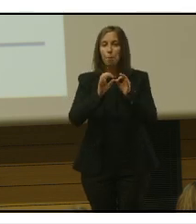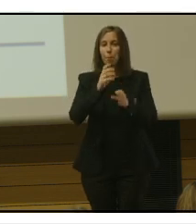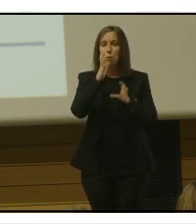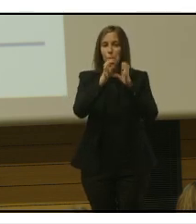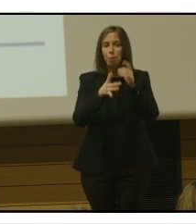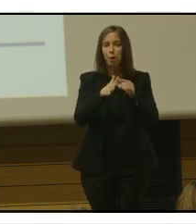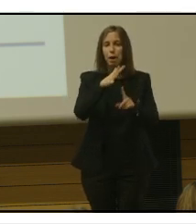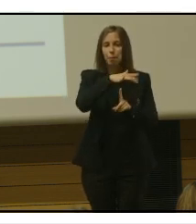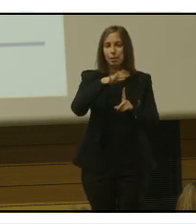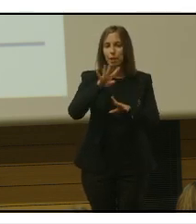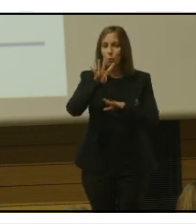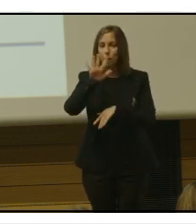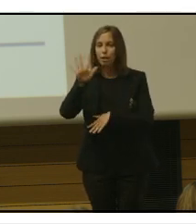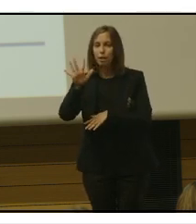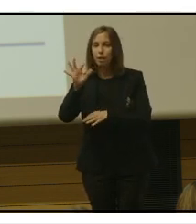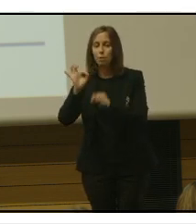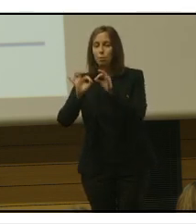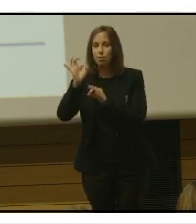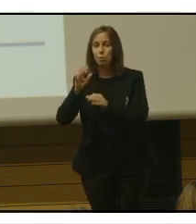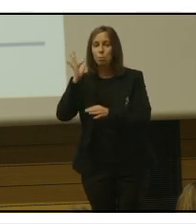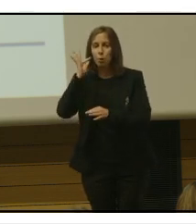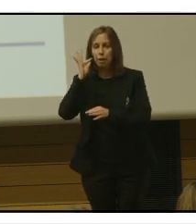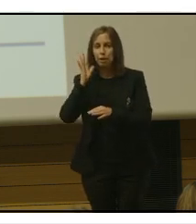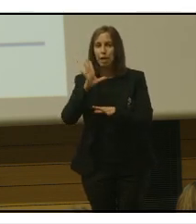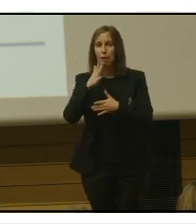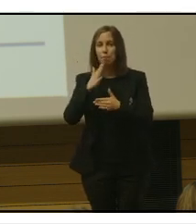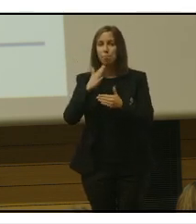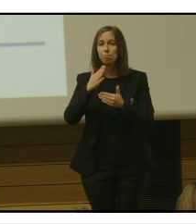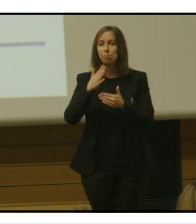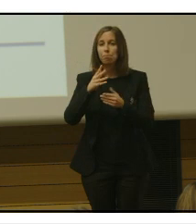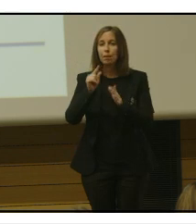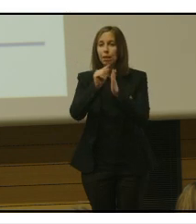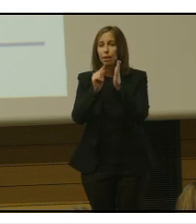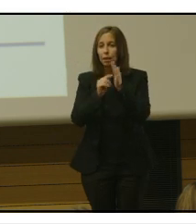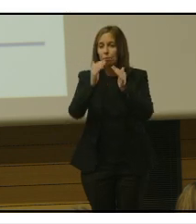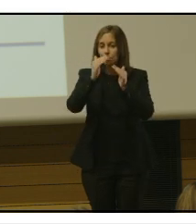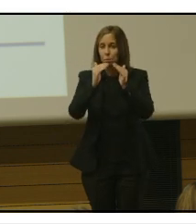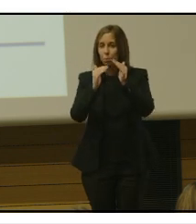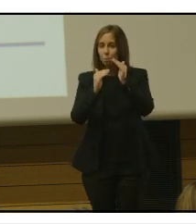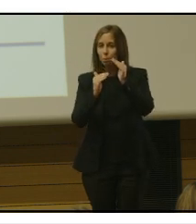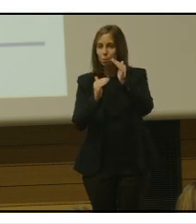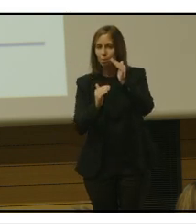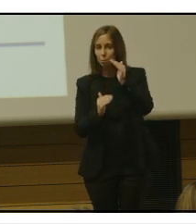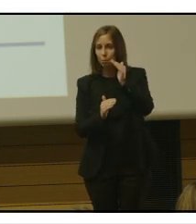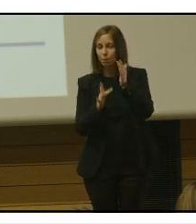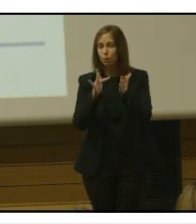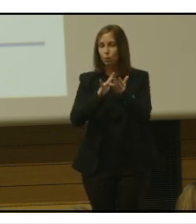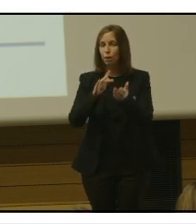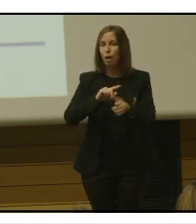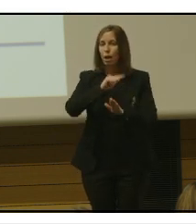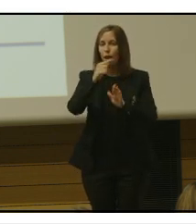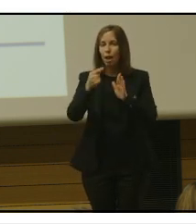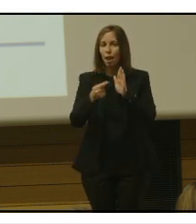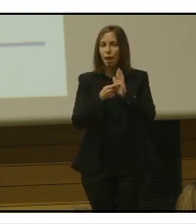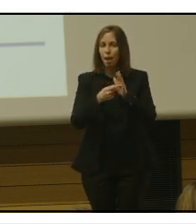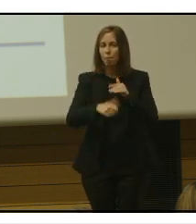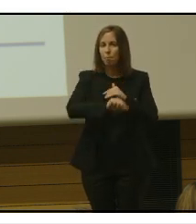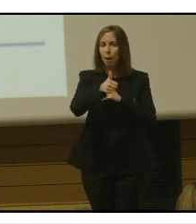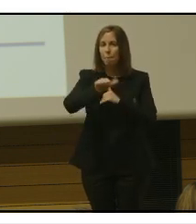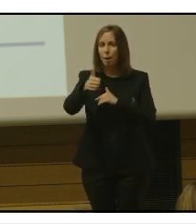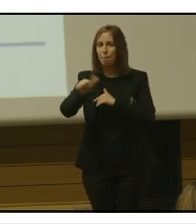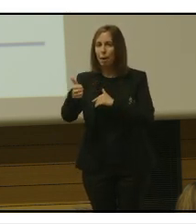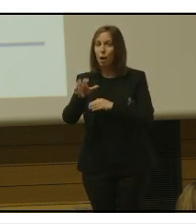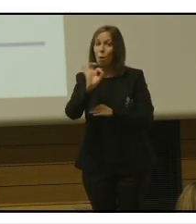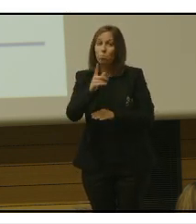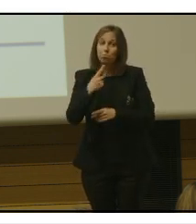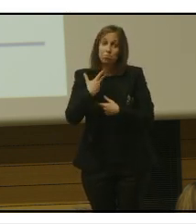el 45% de las mujeres. Bueno, pues estas prevalencias fueron disminuyendo a medida que se fue aprobando la legislación, o no,